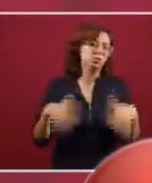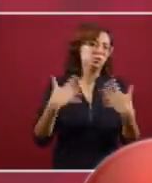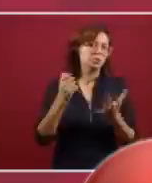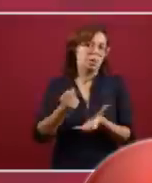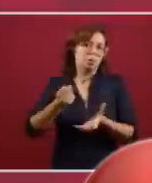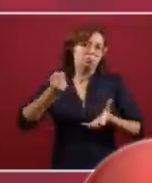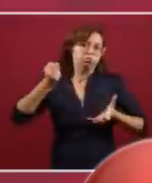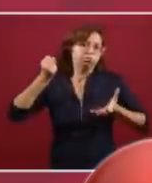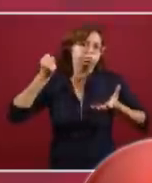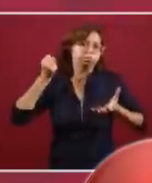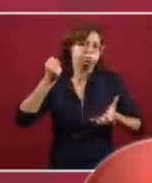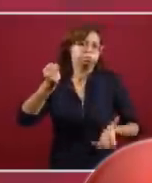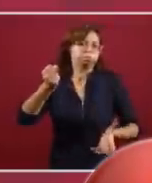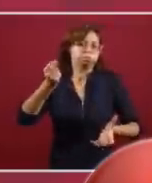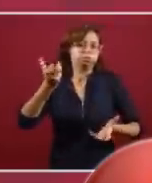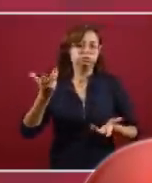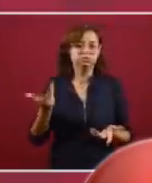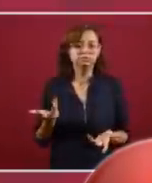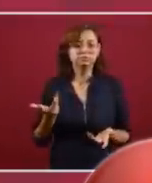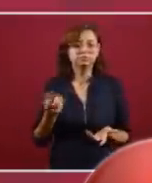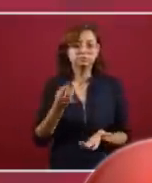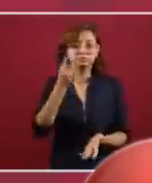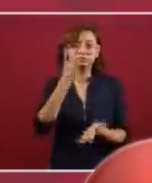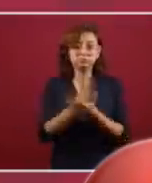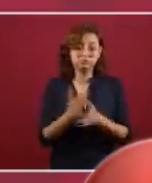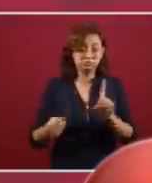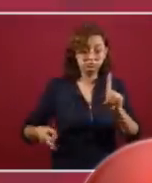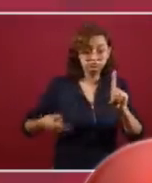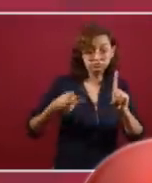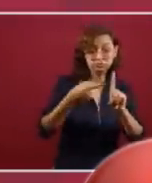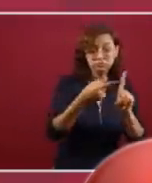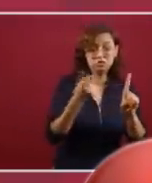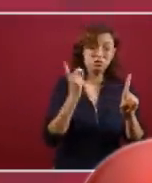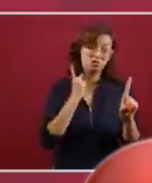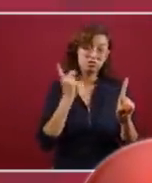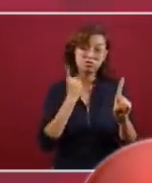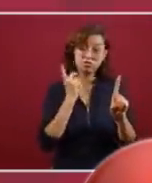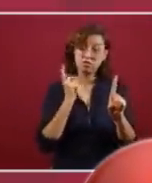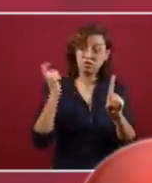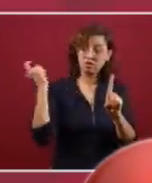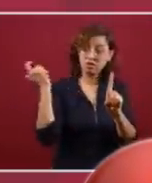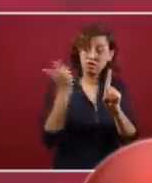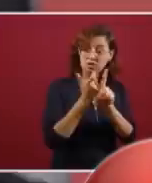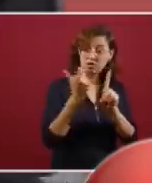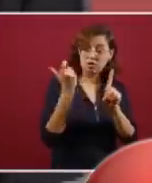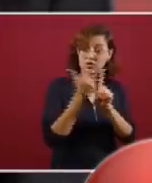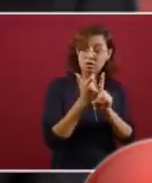inflados, porque no es nada más el sueldo de